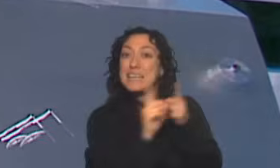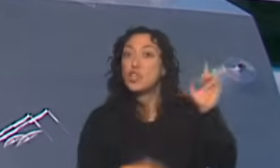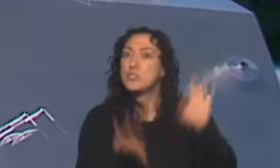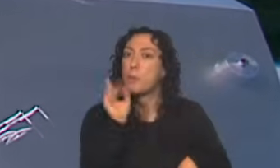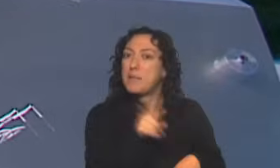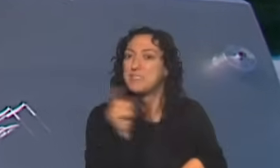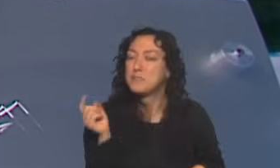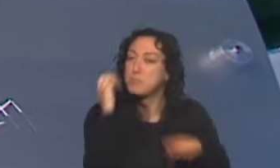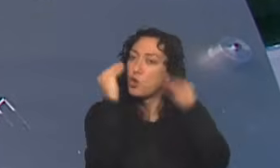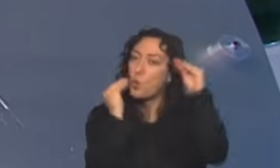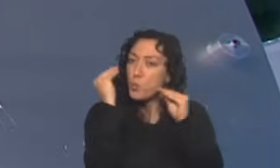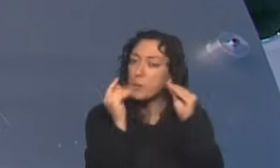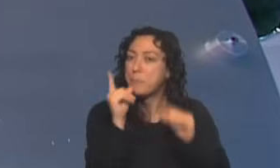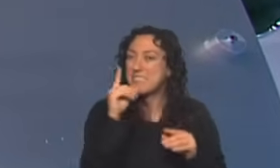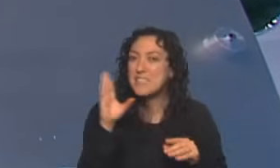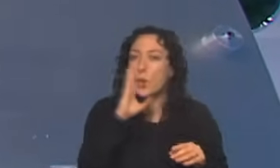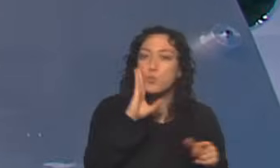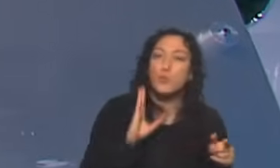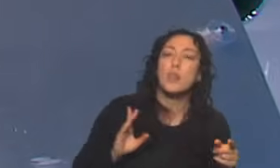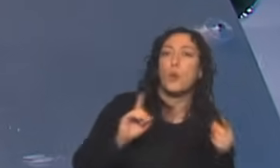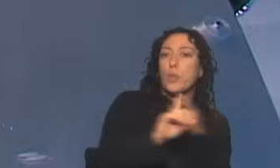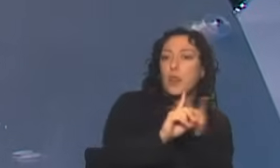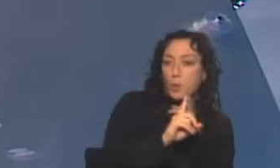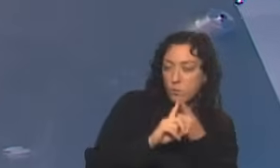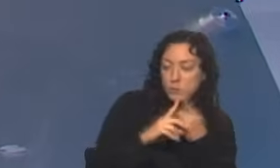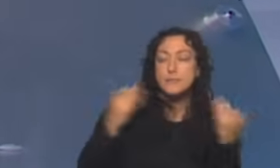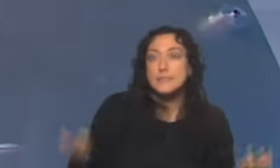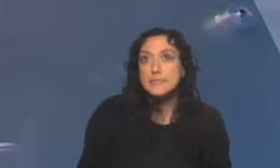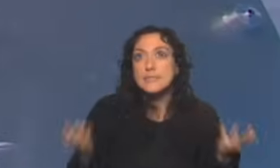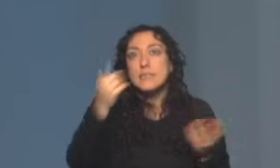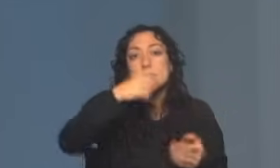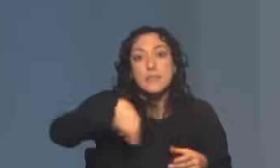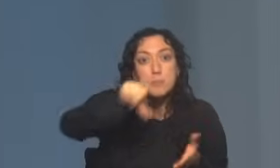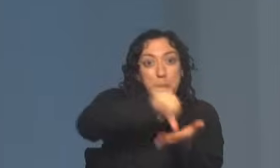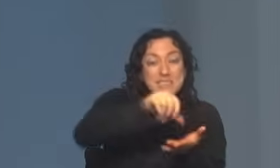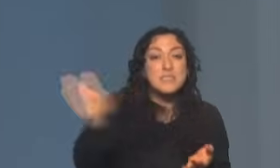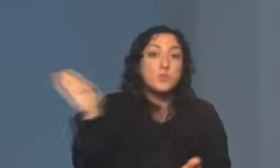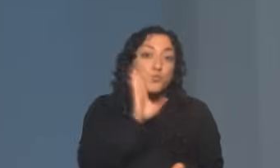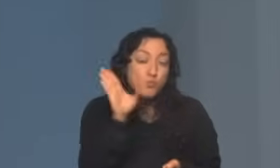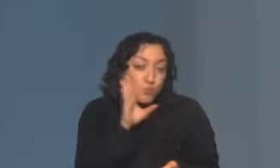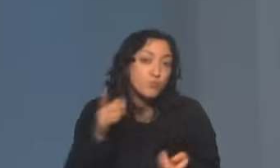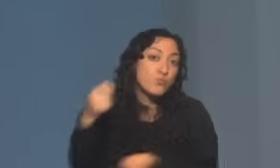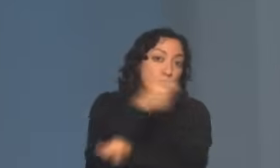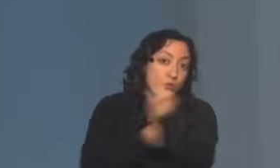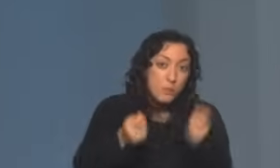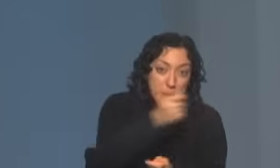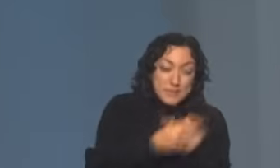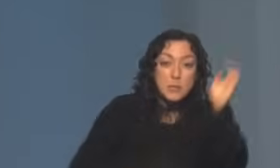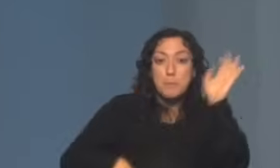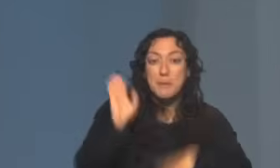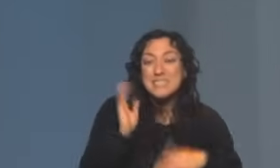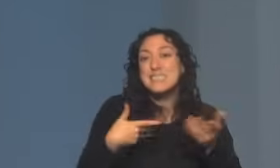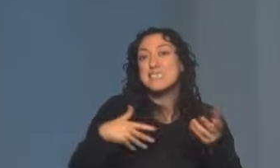jugar en la relación con los Estados Unidos, pero Estados Unidos también se encuentra que parte importante de su comercio, sobre todo el de la costa del